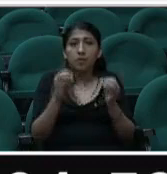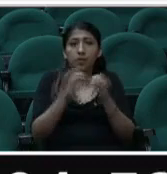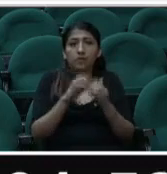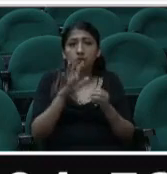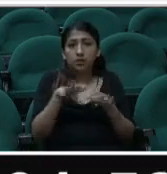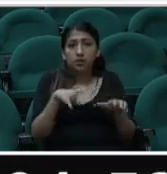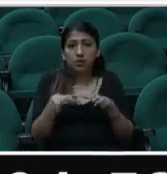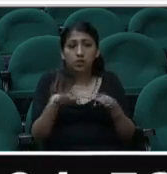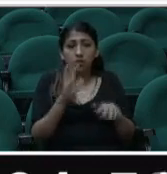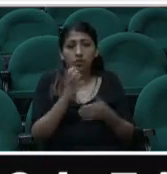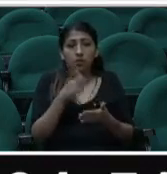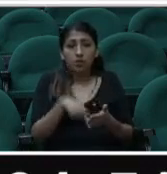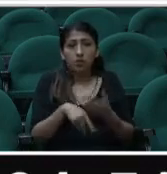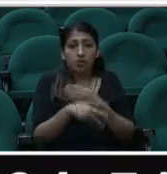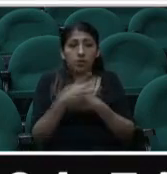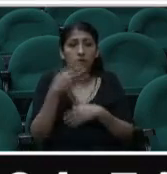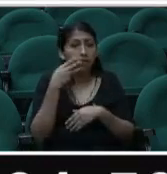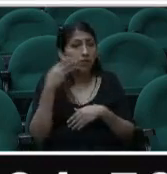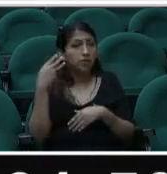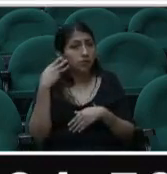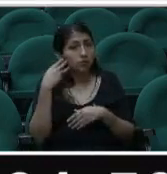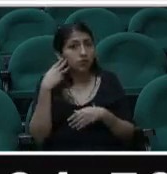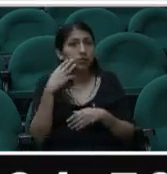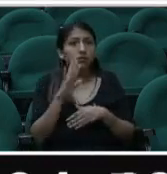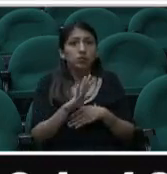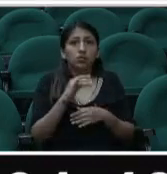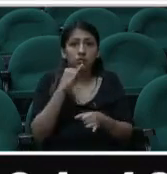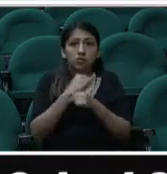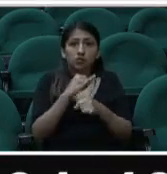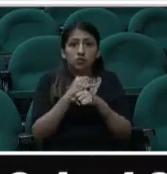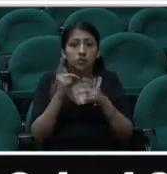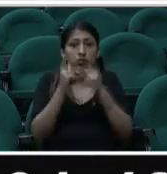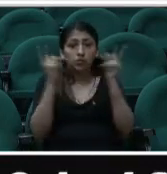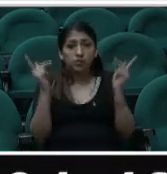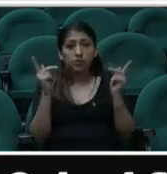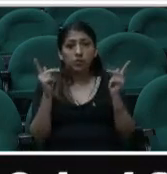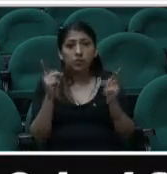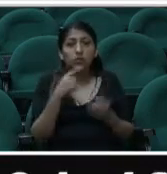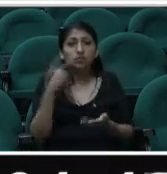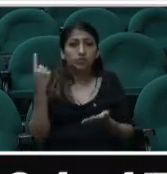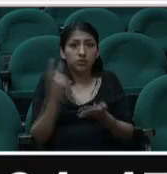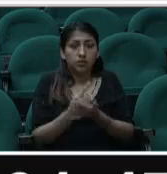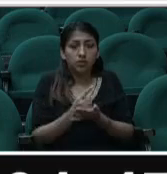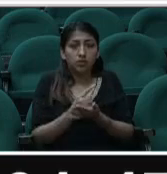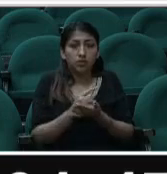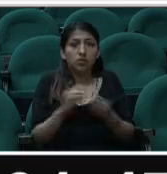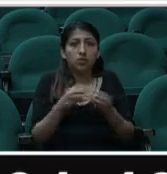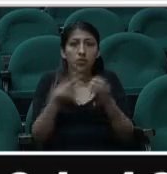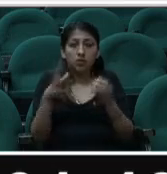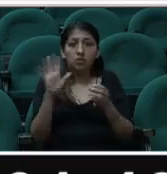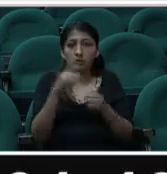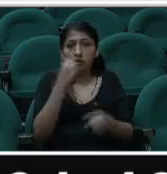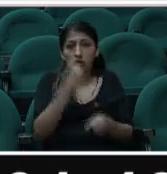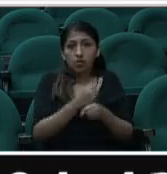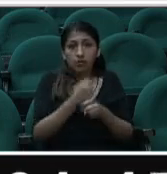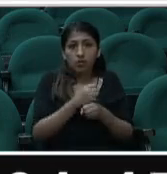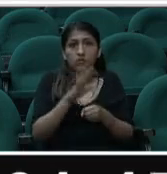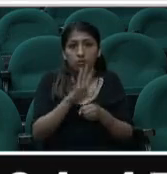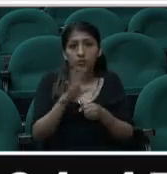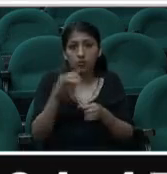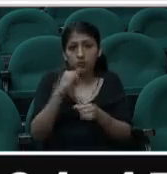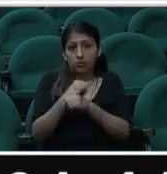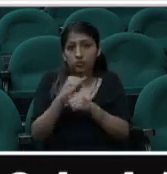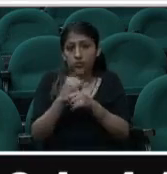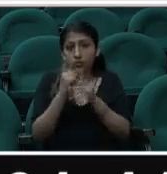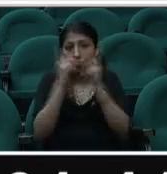parte de la actividad económica aquí en la provincia o en la amazonía se genera en las instituciones públicas si bien es verdad que una gran parte del empleo está concentrado